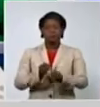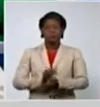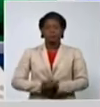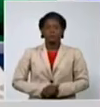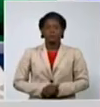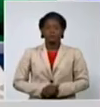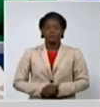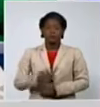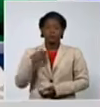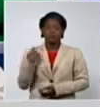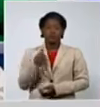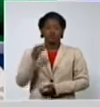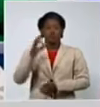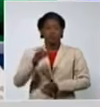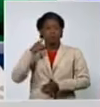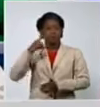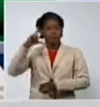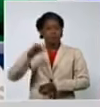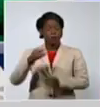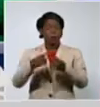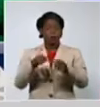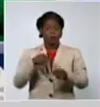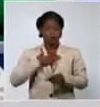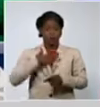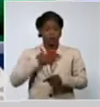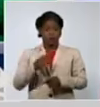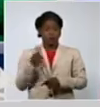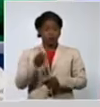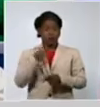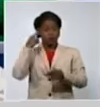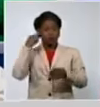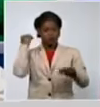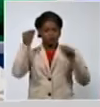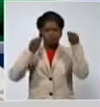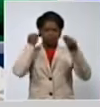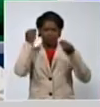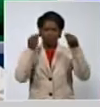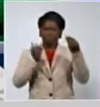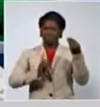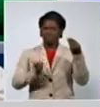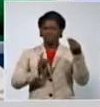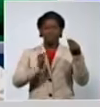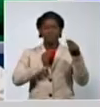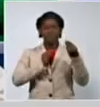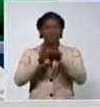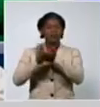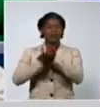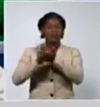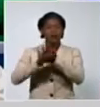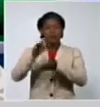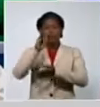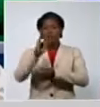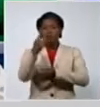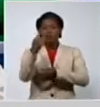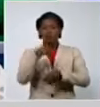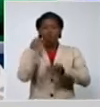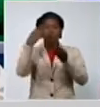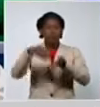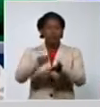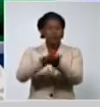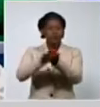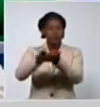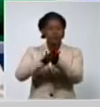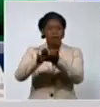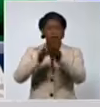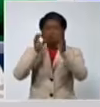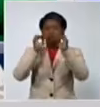Inferior, pero para Cuba y para sus propósitos, pues todavía elevada.